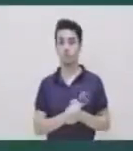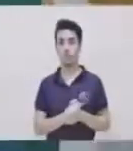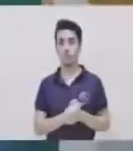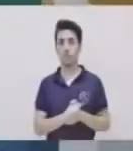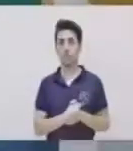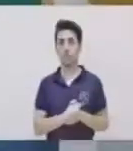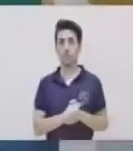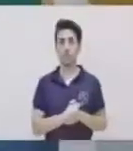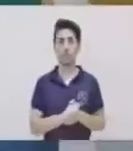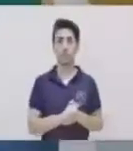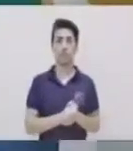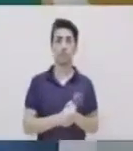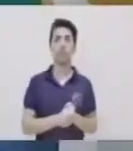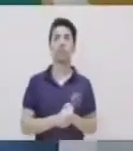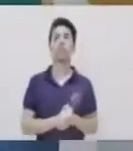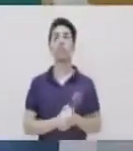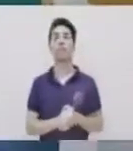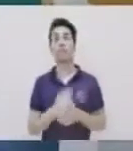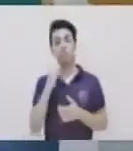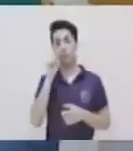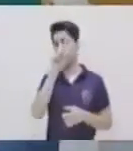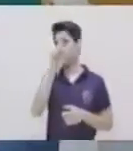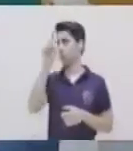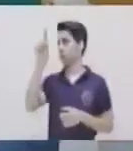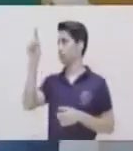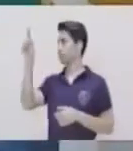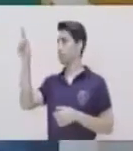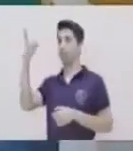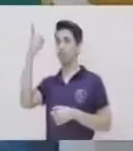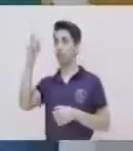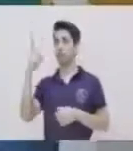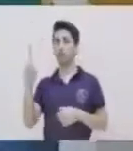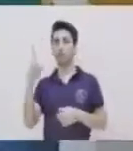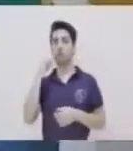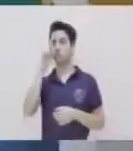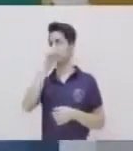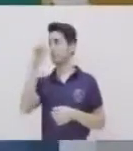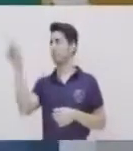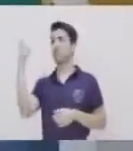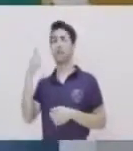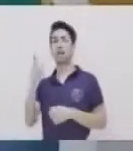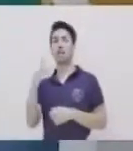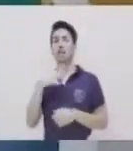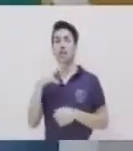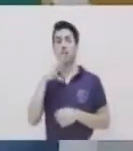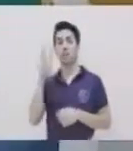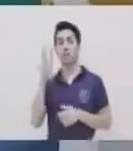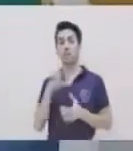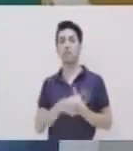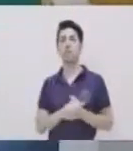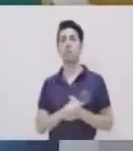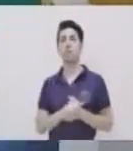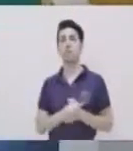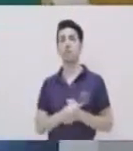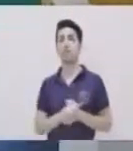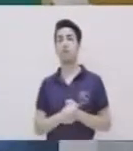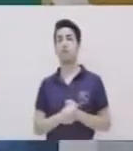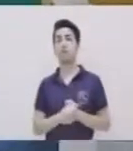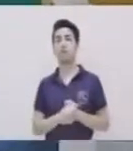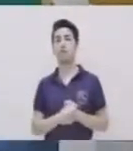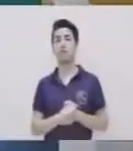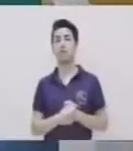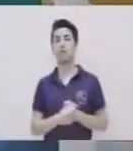4. Entonces vamos y buscamos en nuestra serie de datos quién tiene la posición 4. Entonces si nos damos